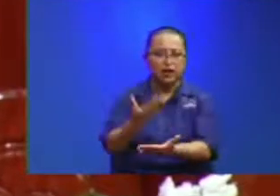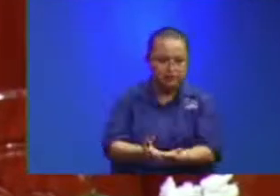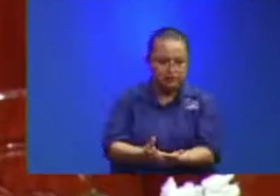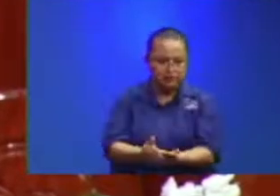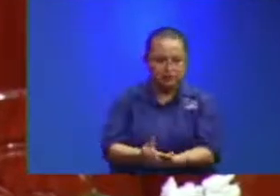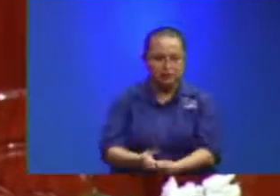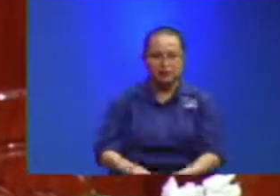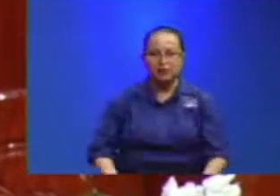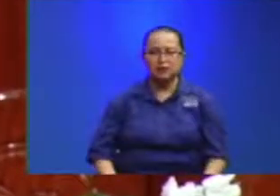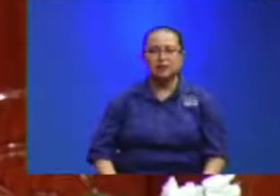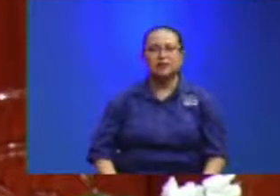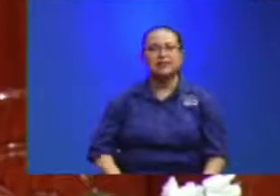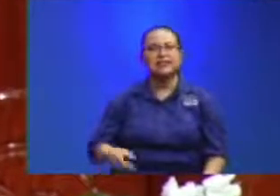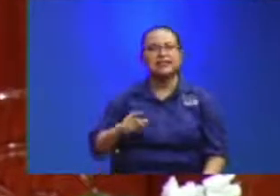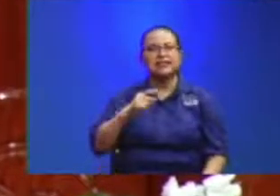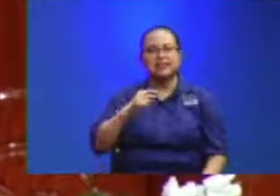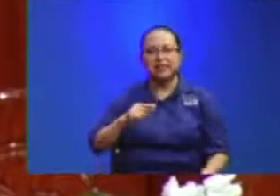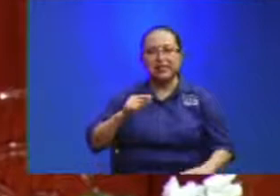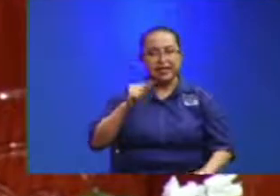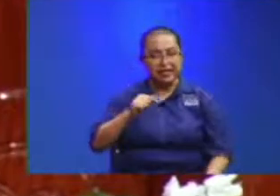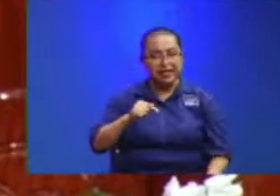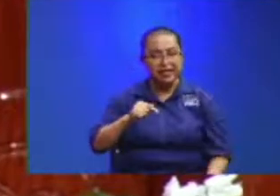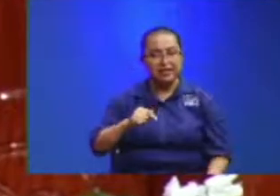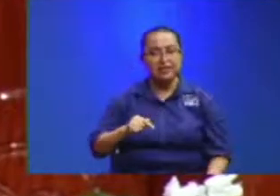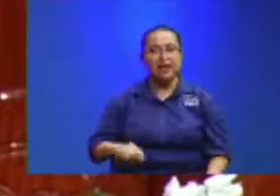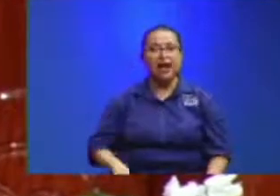todo fue desechar la responsabilidad